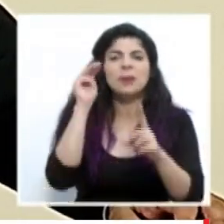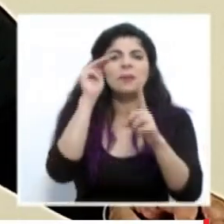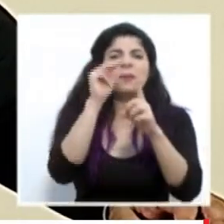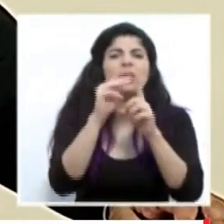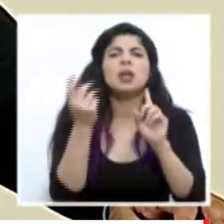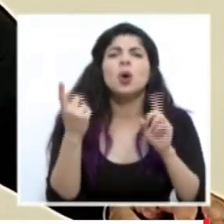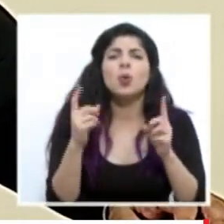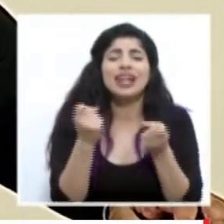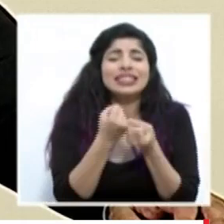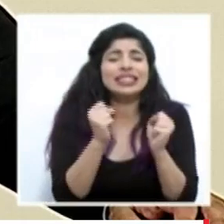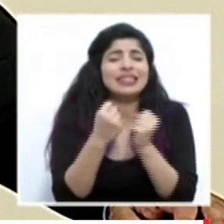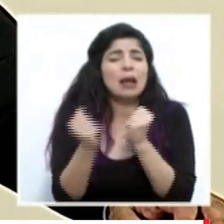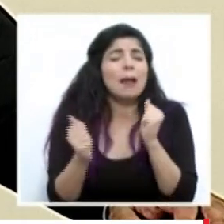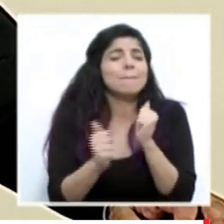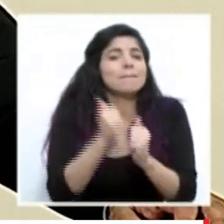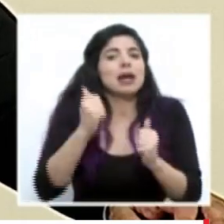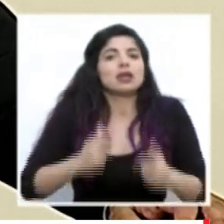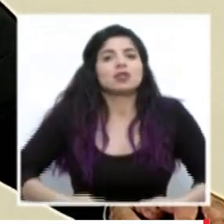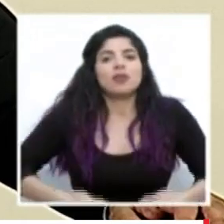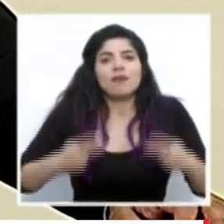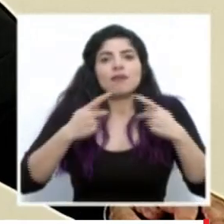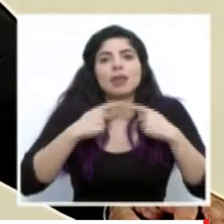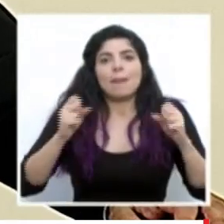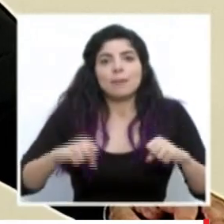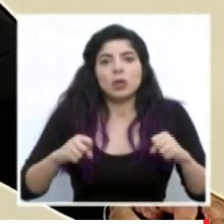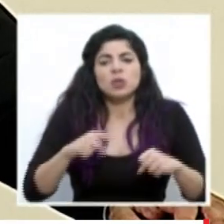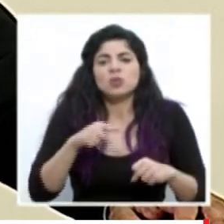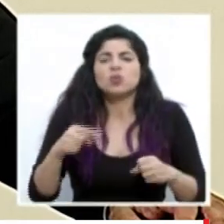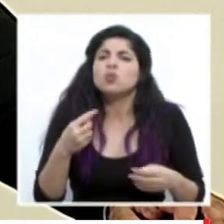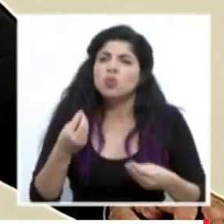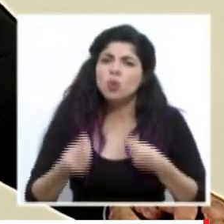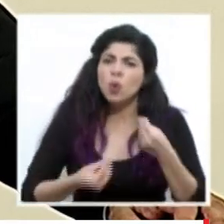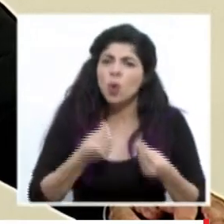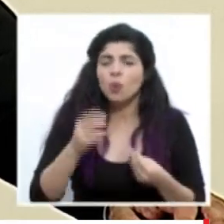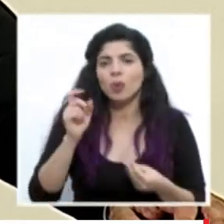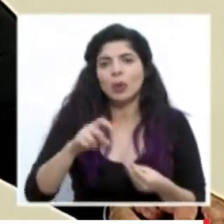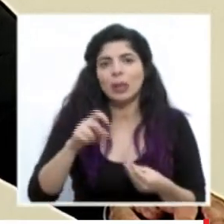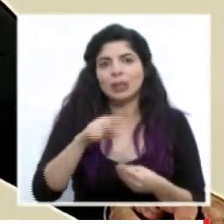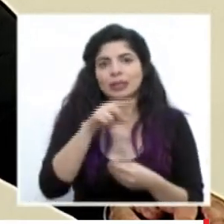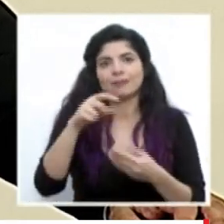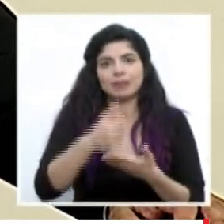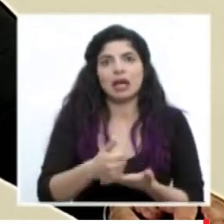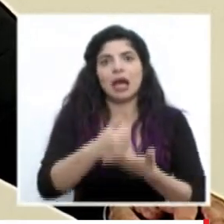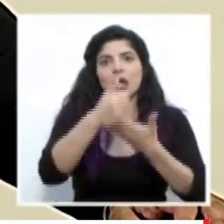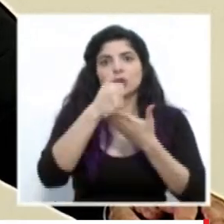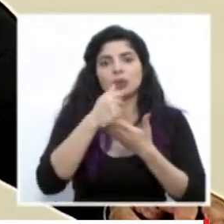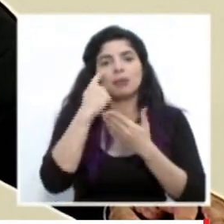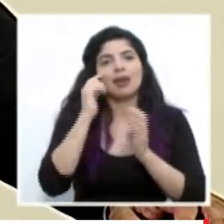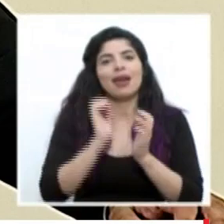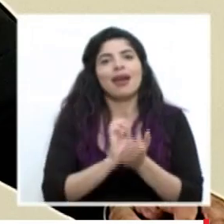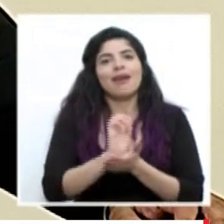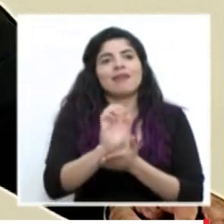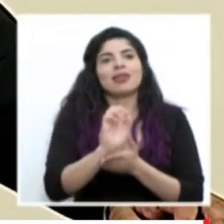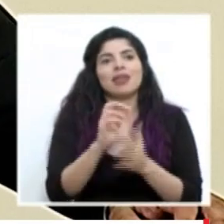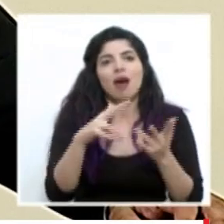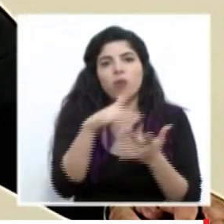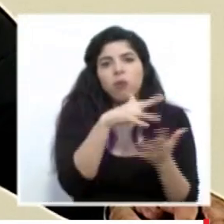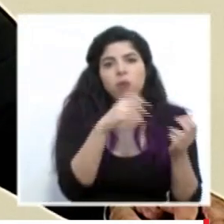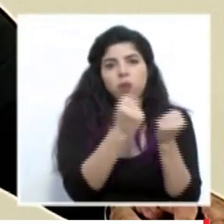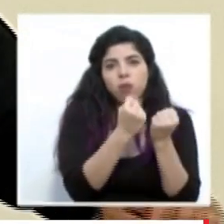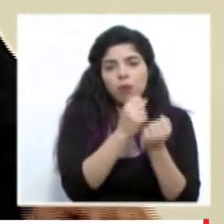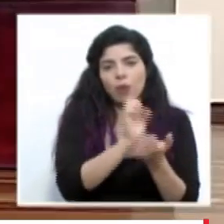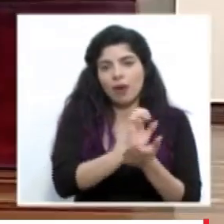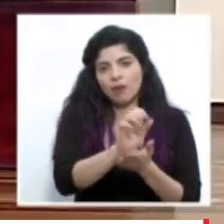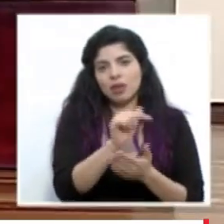institución es salvar la mayor cantidad de vidas posibles, pero para eso necesitamos que nos ayuden a evitar las aglomeraciones sobre todo. Muchas